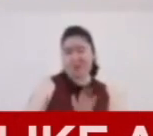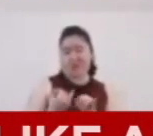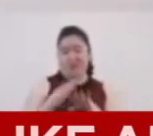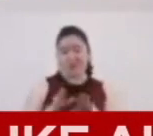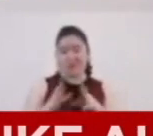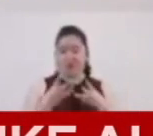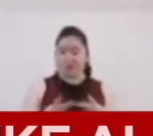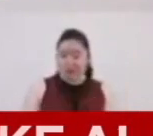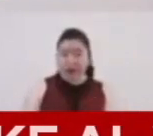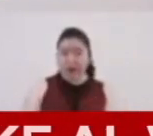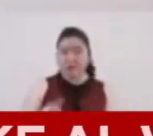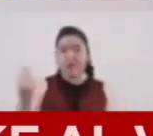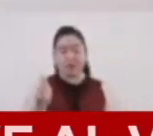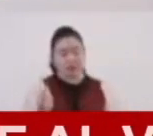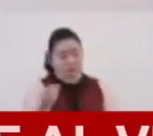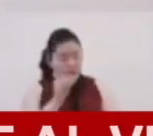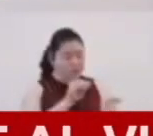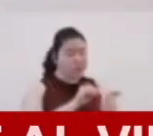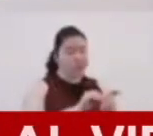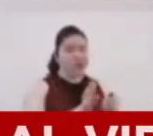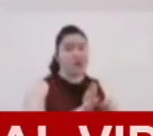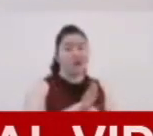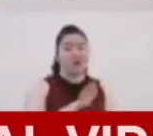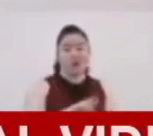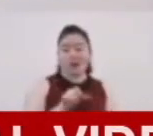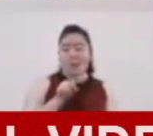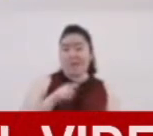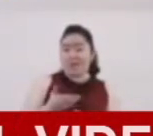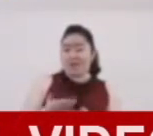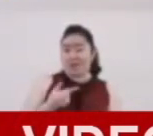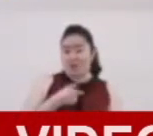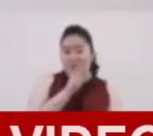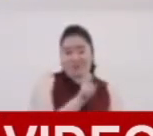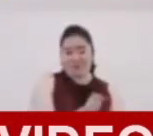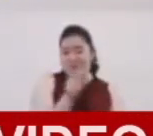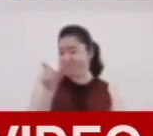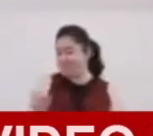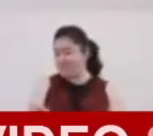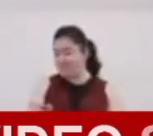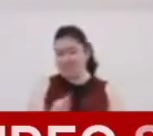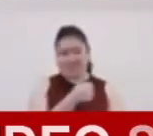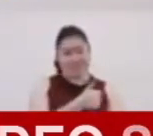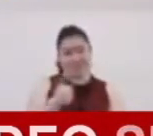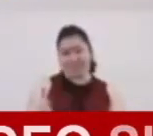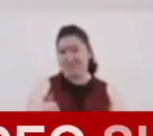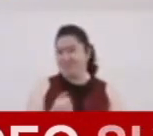se debieron tomar en consideración las circunstancias concretas de cada caso.